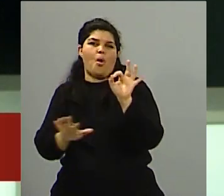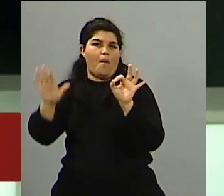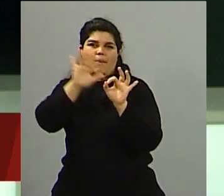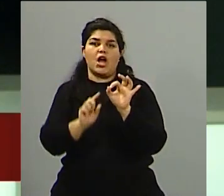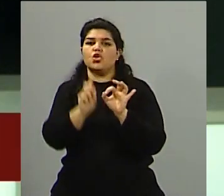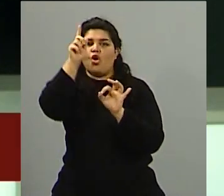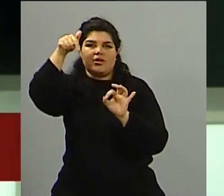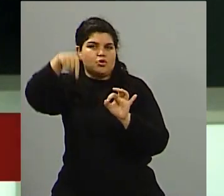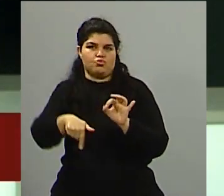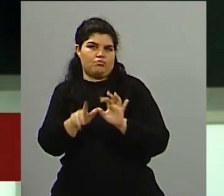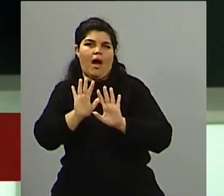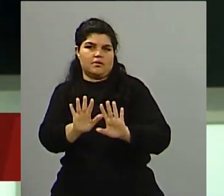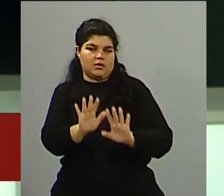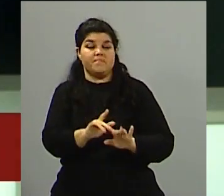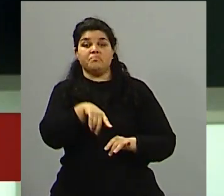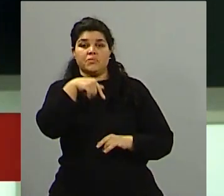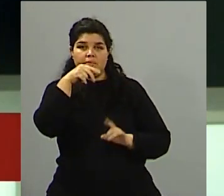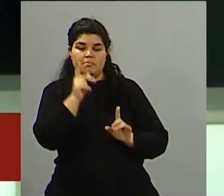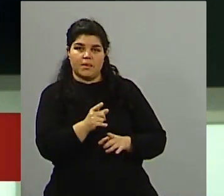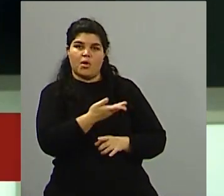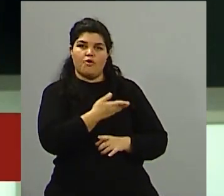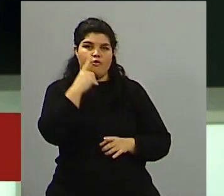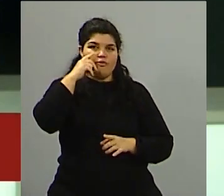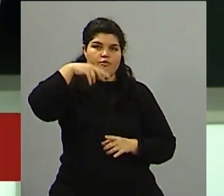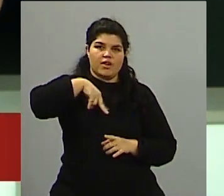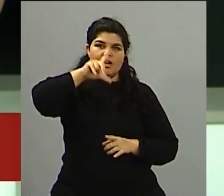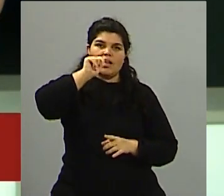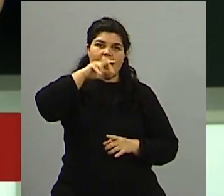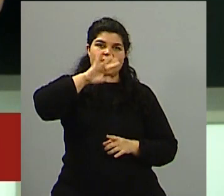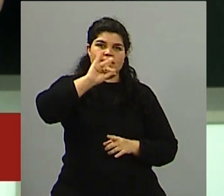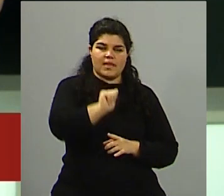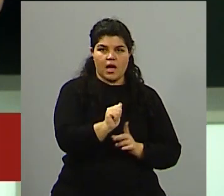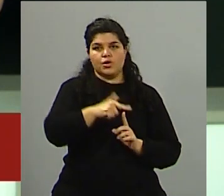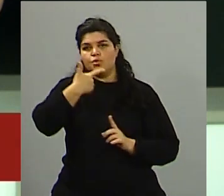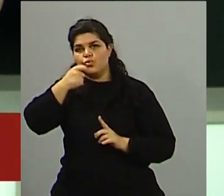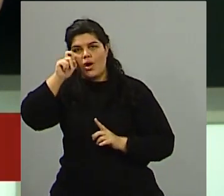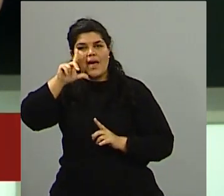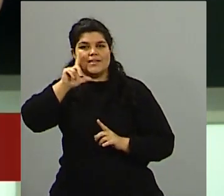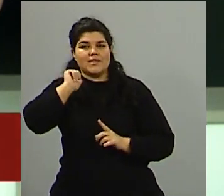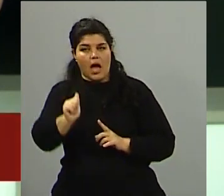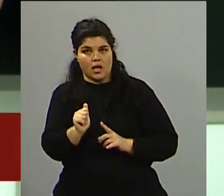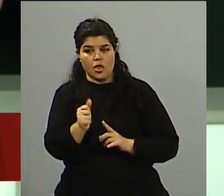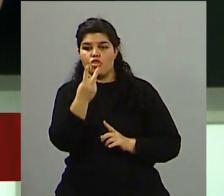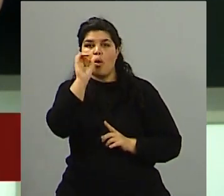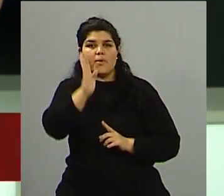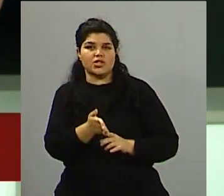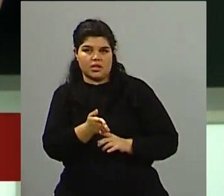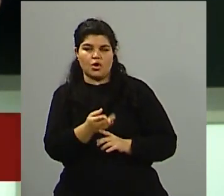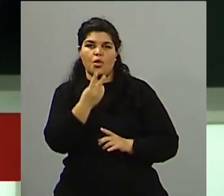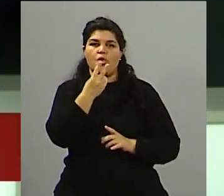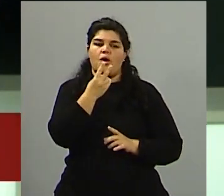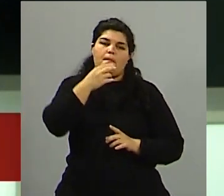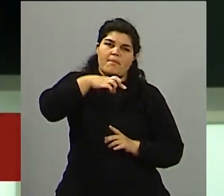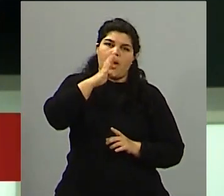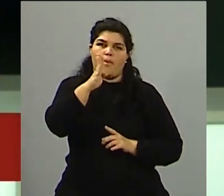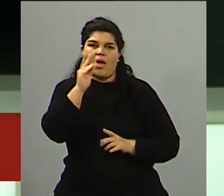y su población acepta y ve la amenaza más cerca de Rusia con respecto a ese mínimo del 2% del Producto Bruto Interno en defensa.